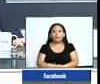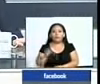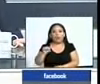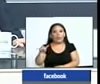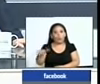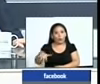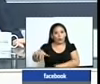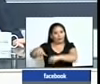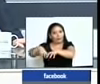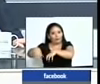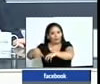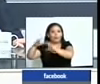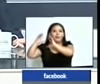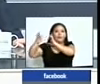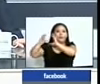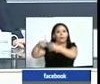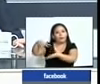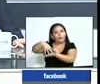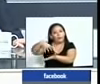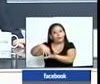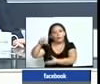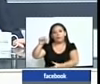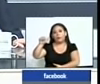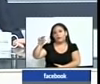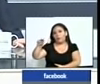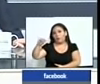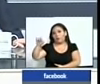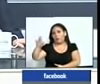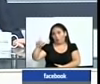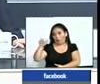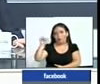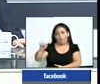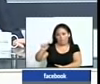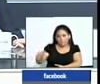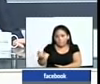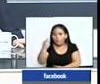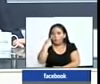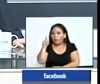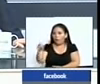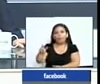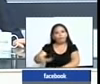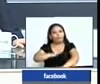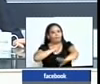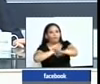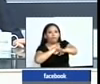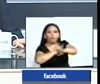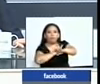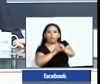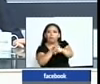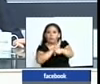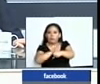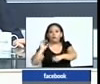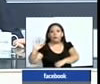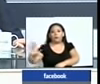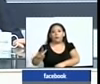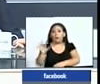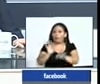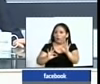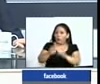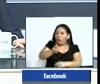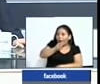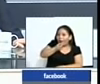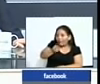Julián, en el departamento de Sonsonate, fue uno de los primeros municipios en poner en marcha medidas contra el coronavirus a nivel local. Uno de nuestros